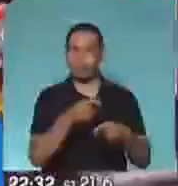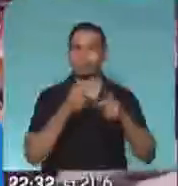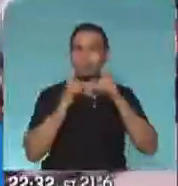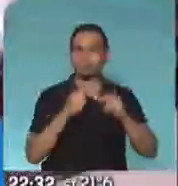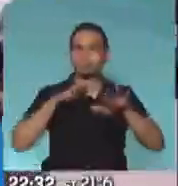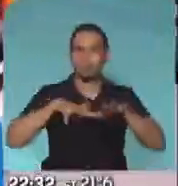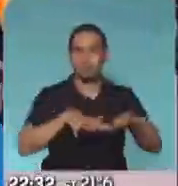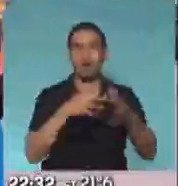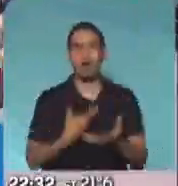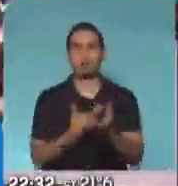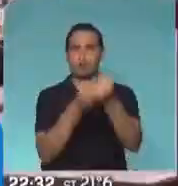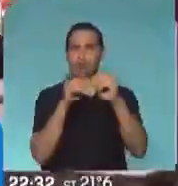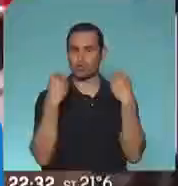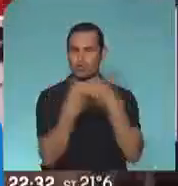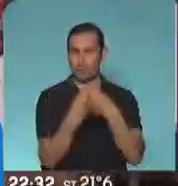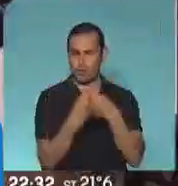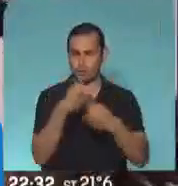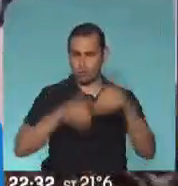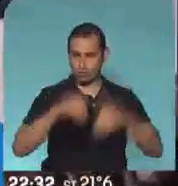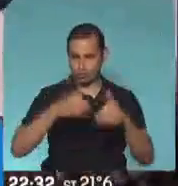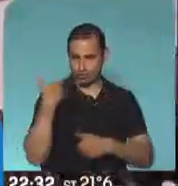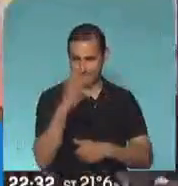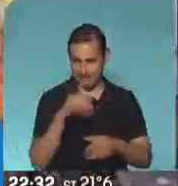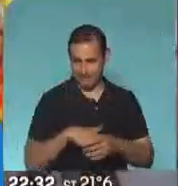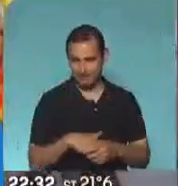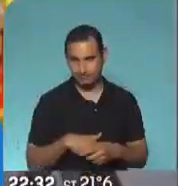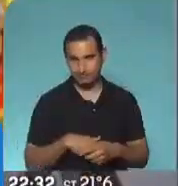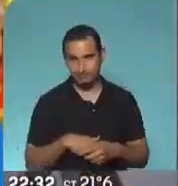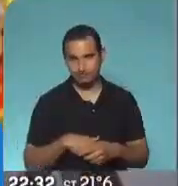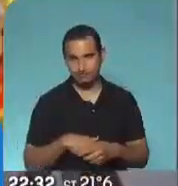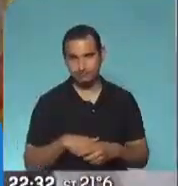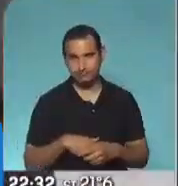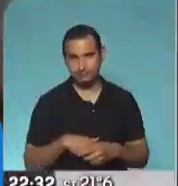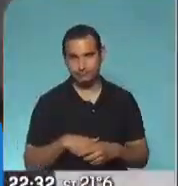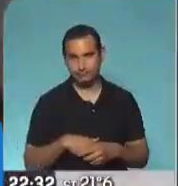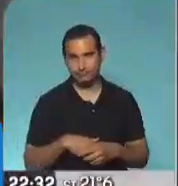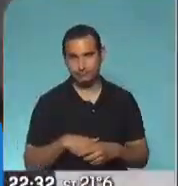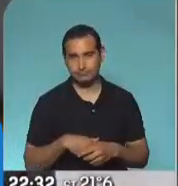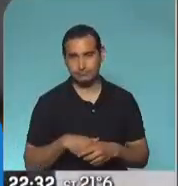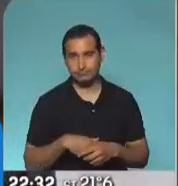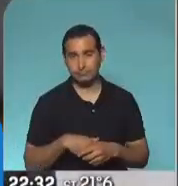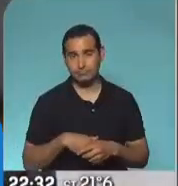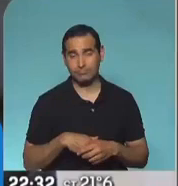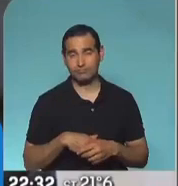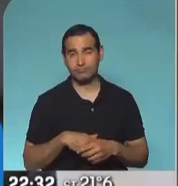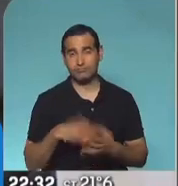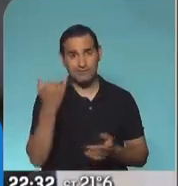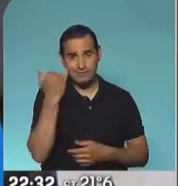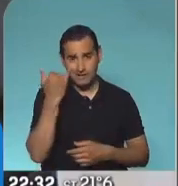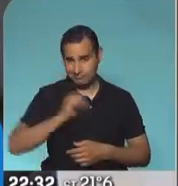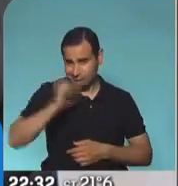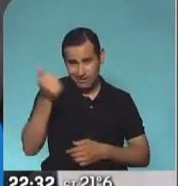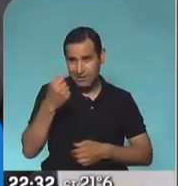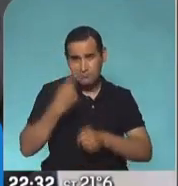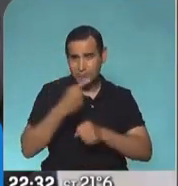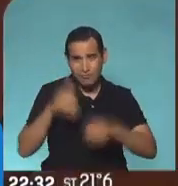y respaldaron los resultados de las elecciones generales. Ya saben, esta información ya hemos ganado. La primera